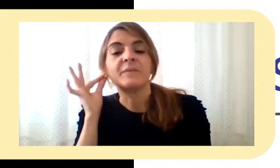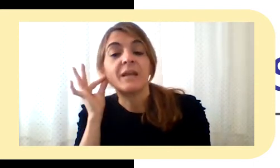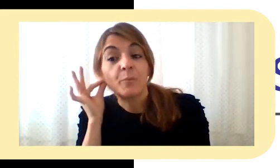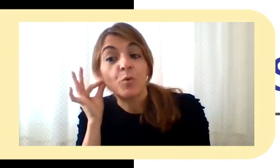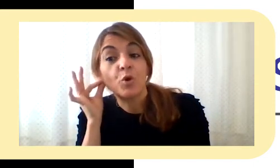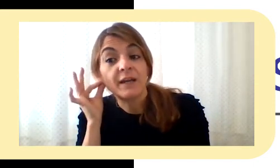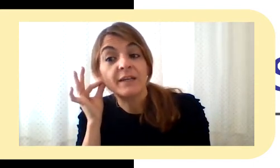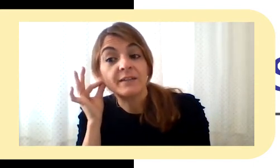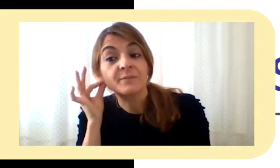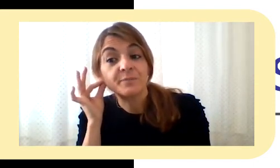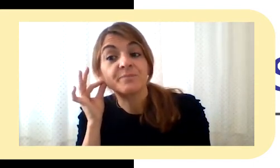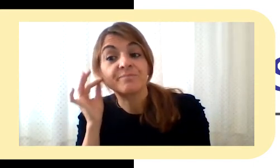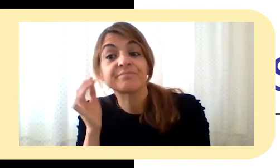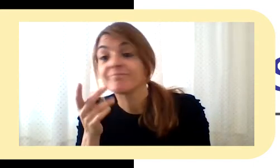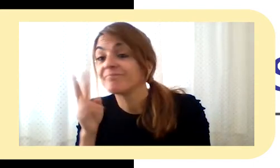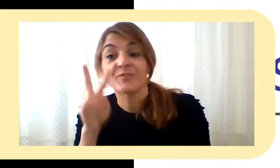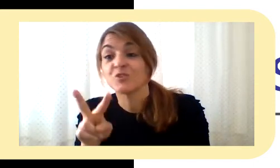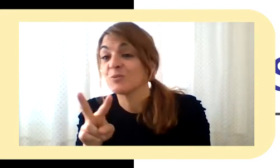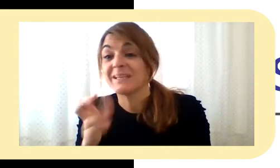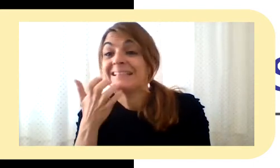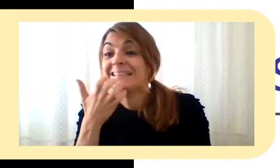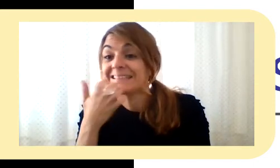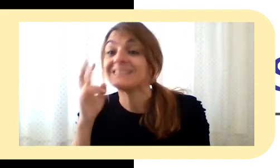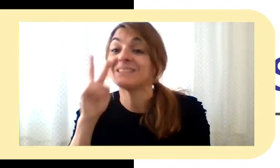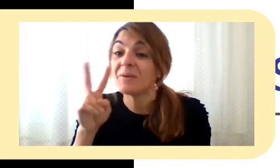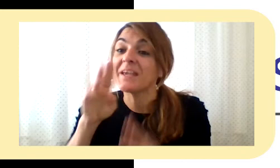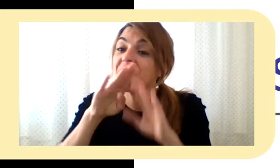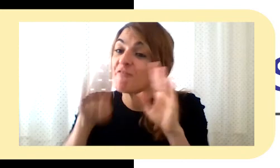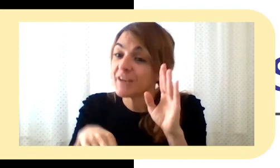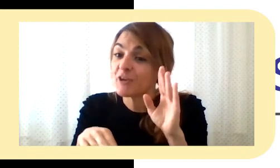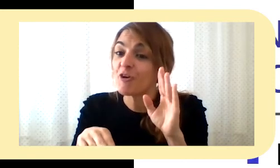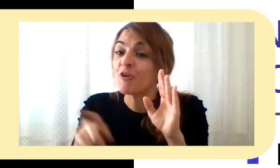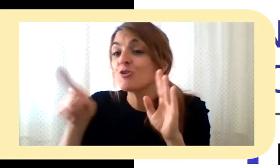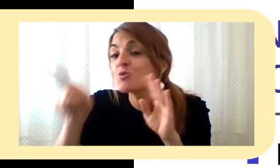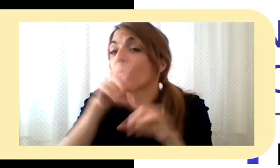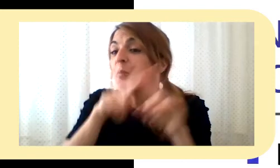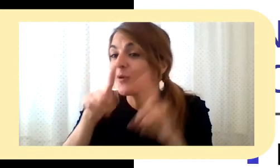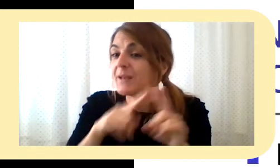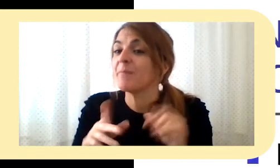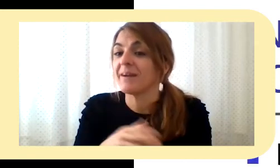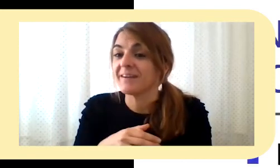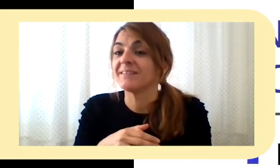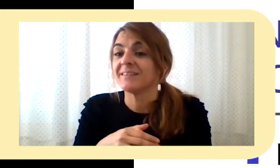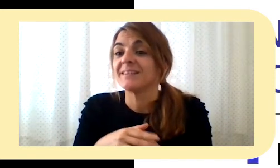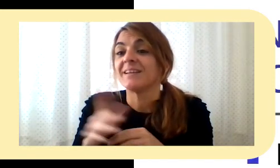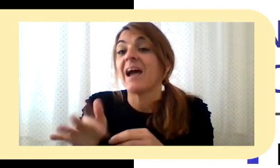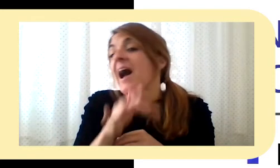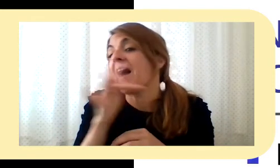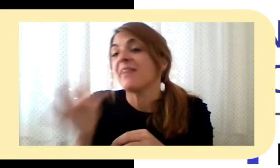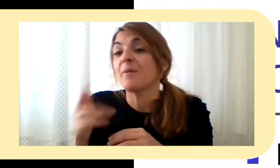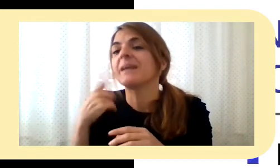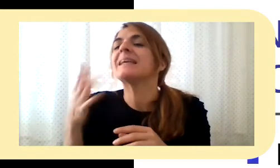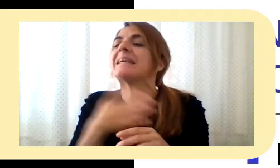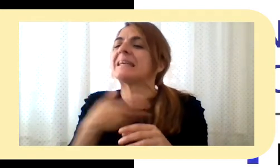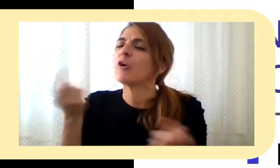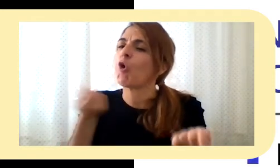y en el caso que se las vea se considera inferior lo que les pasa a ellas, pero en todo caso siempre se las quiere controlar.